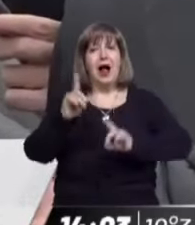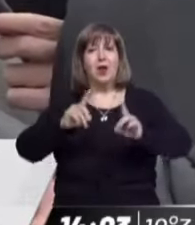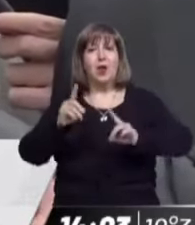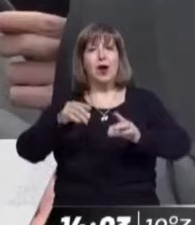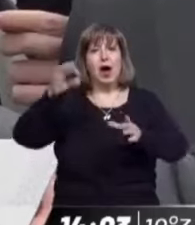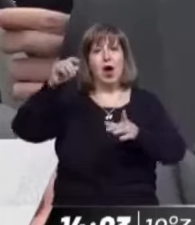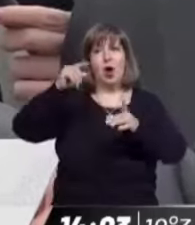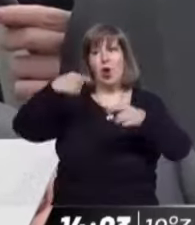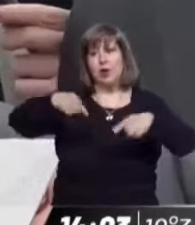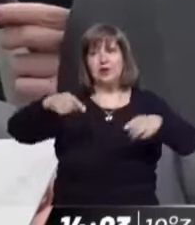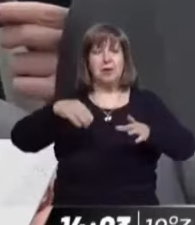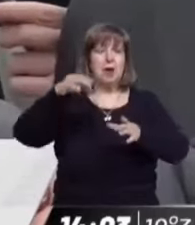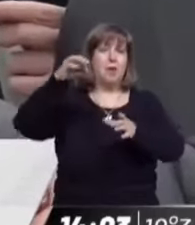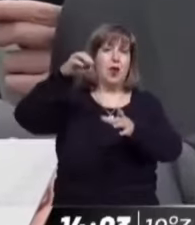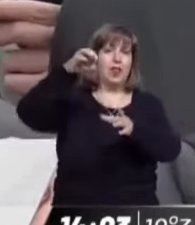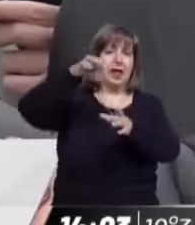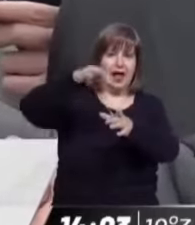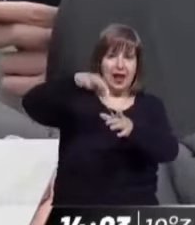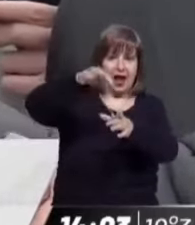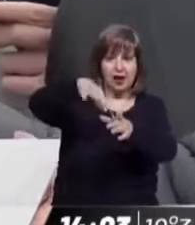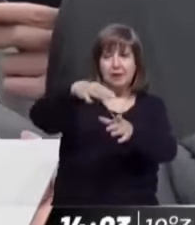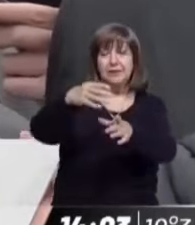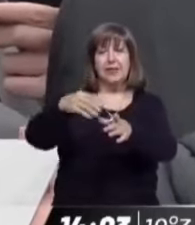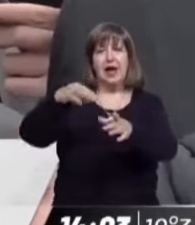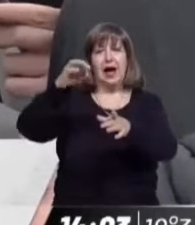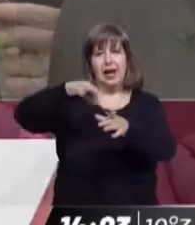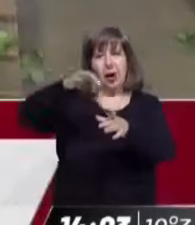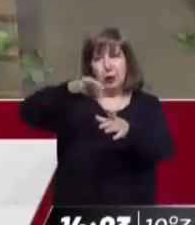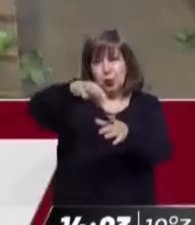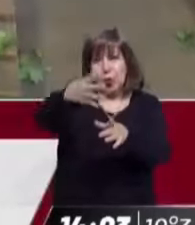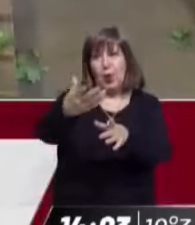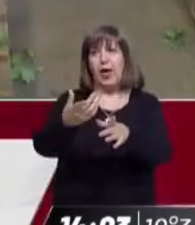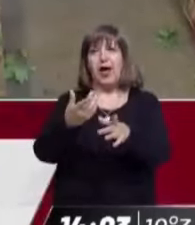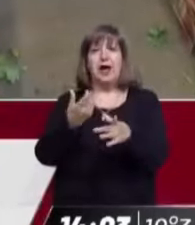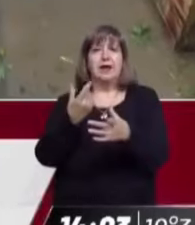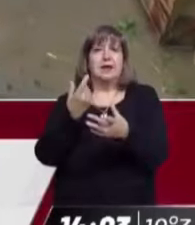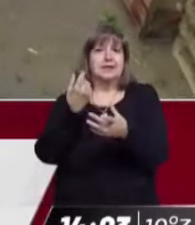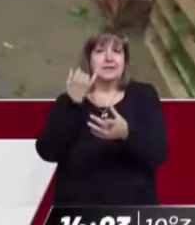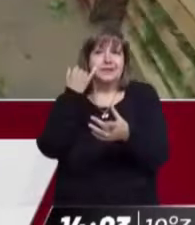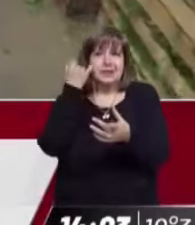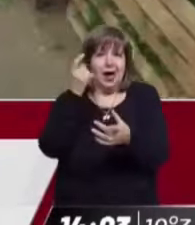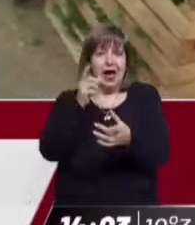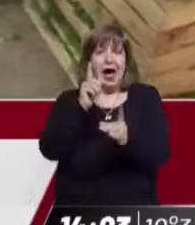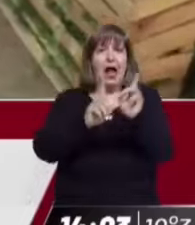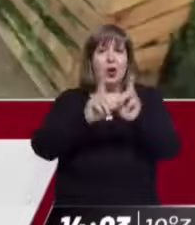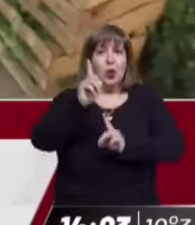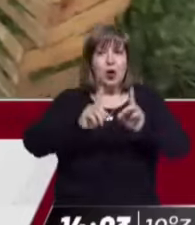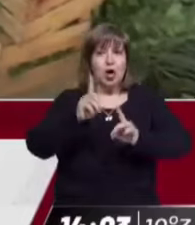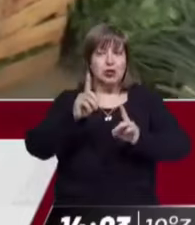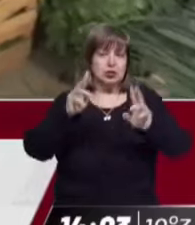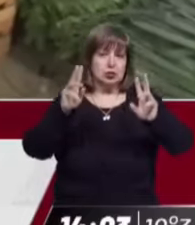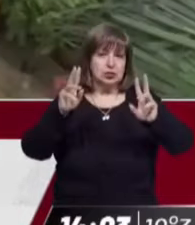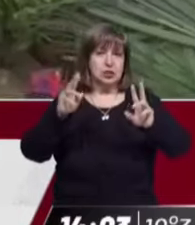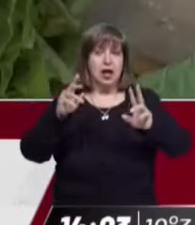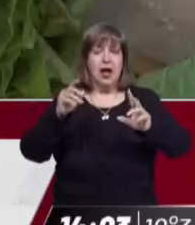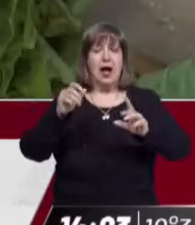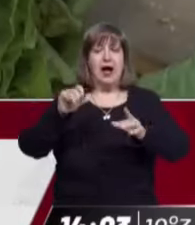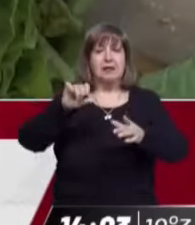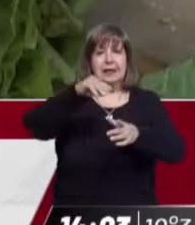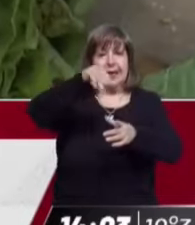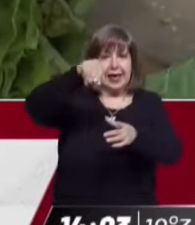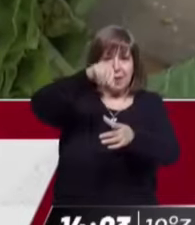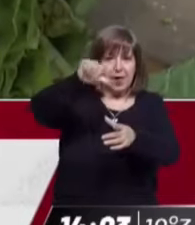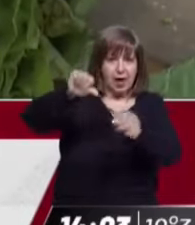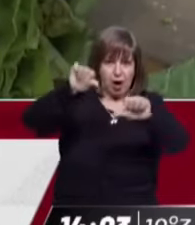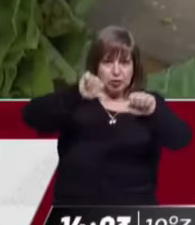la agricultura, ahora que empieza la cultura de los trabajos culturales, algunos agroquímicos, cosas